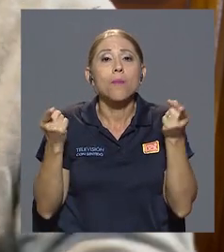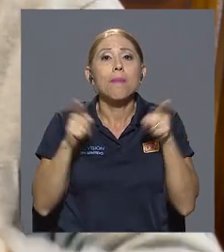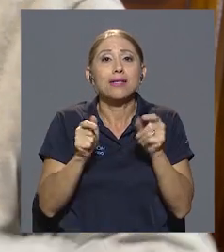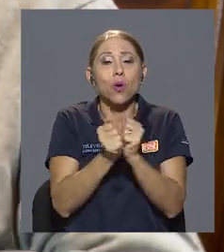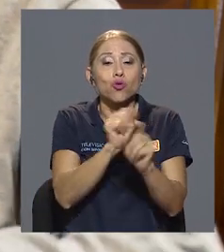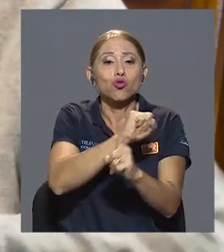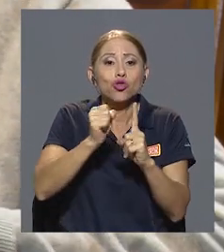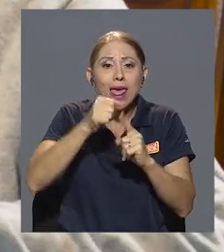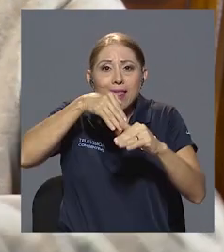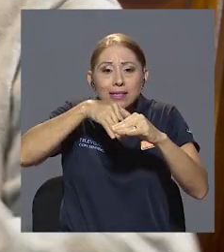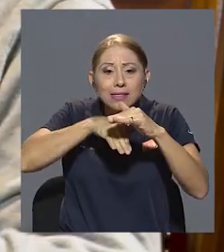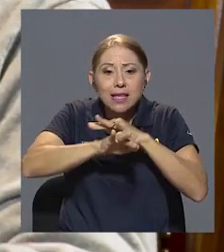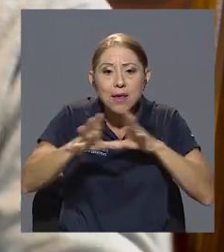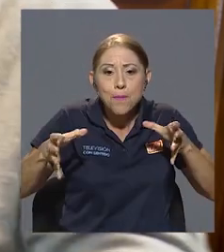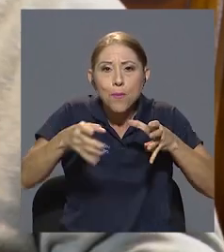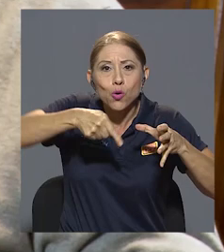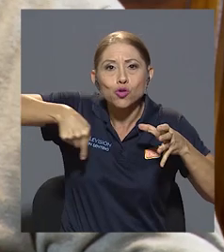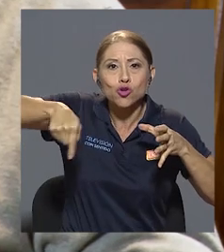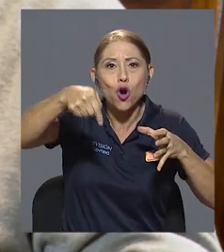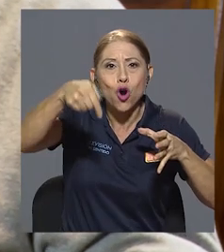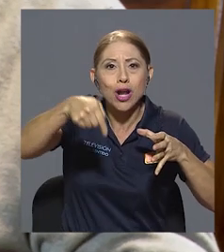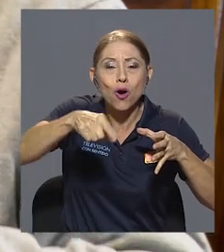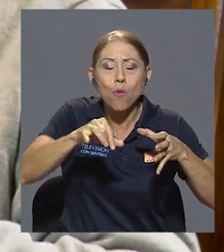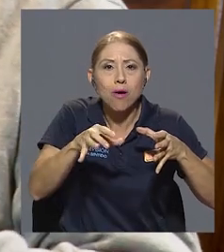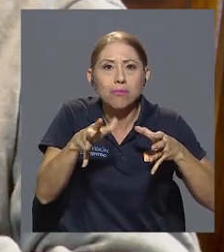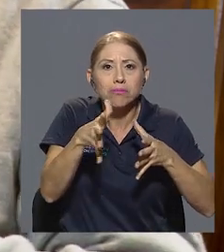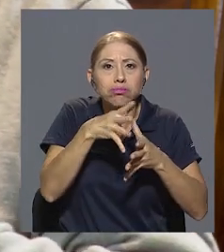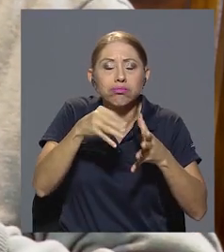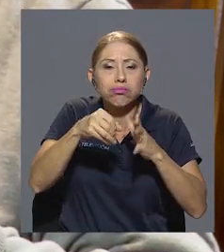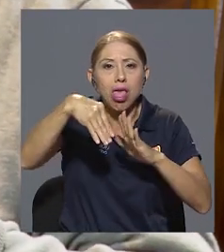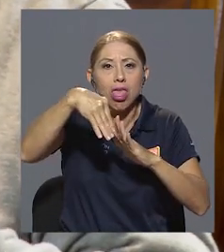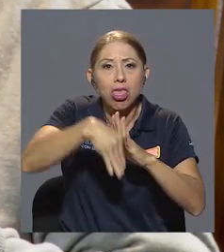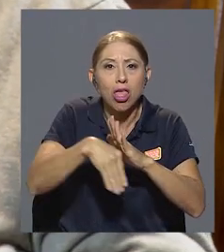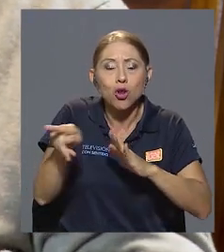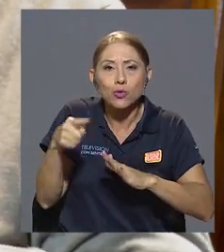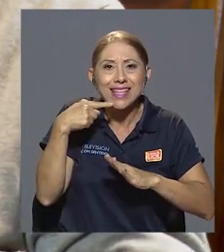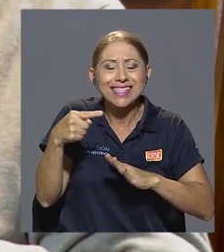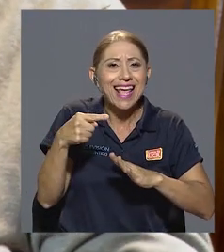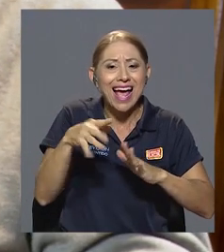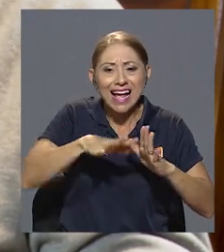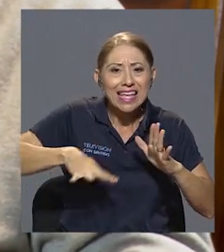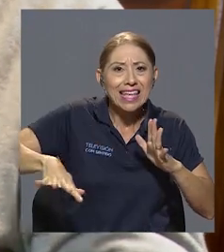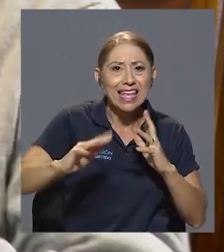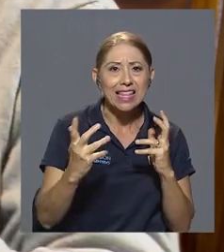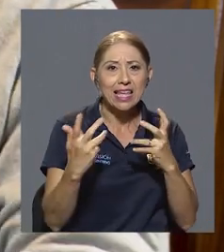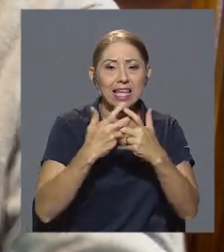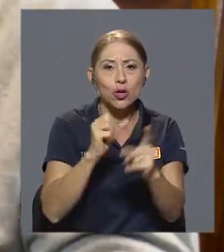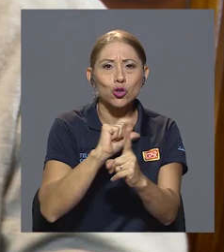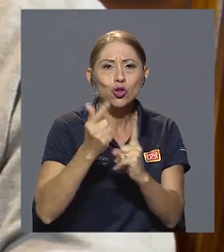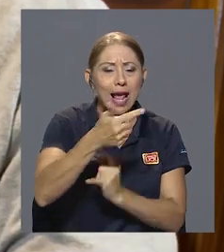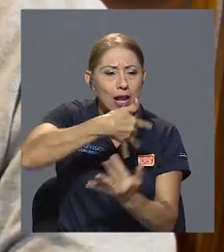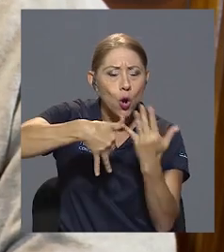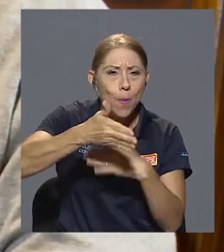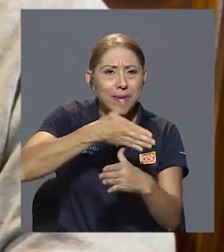inclusión en hay un lo que usted decía con un deterioro muy fuerte del tejido social de la